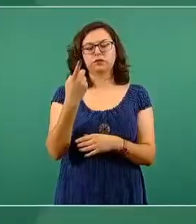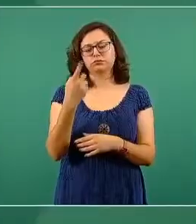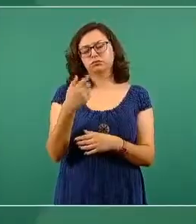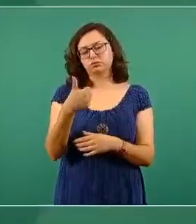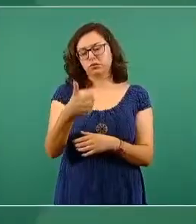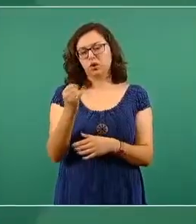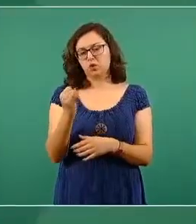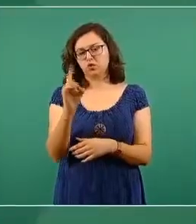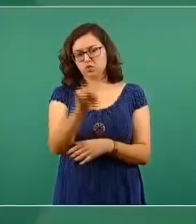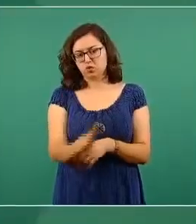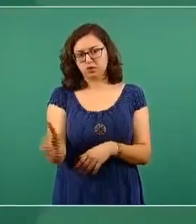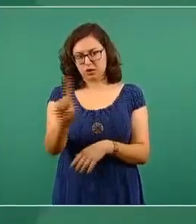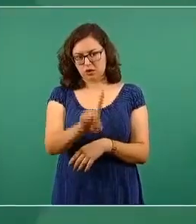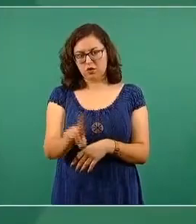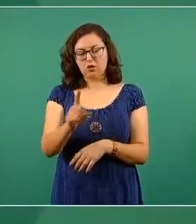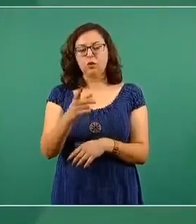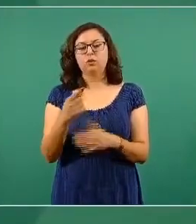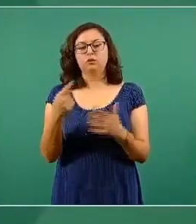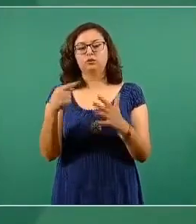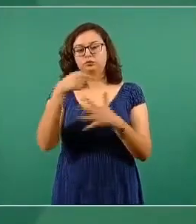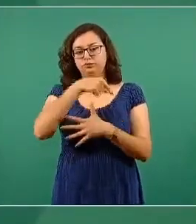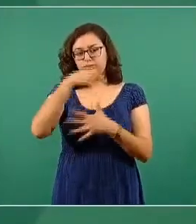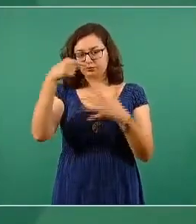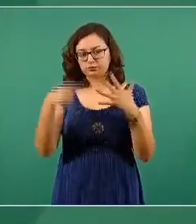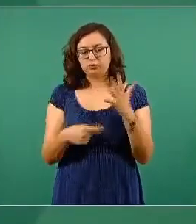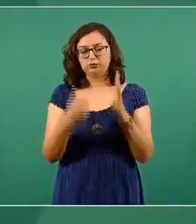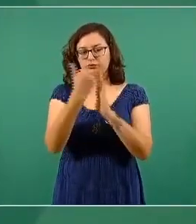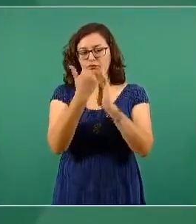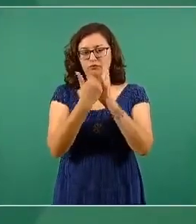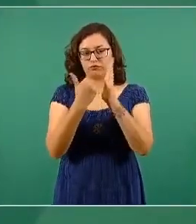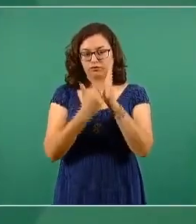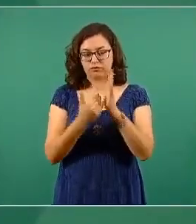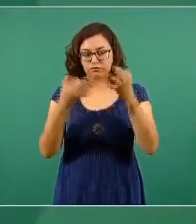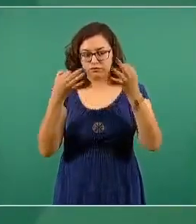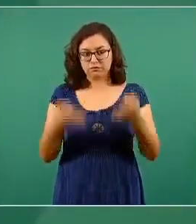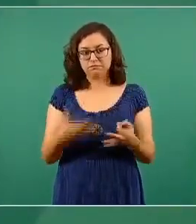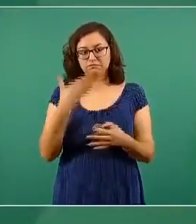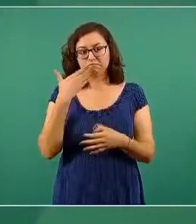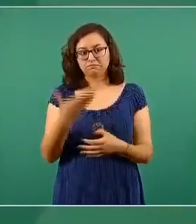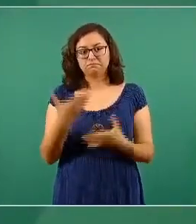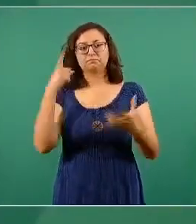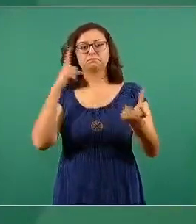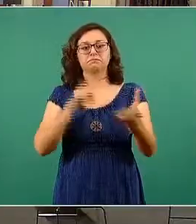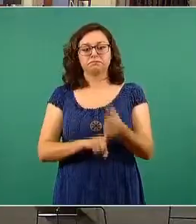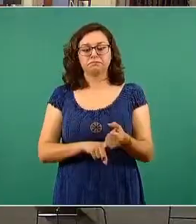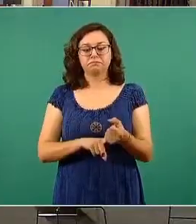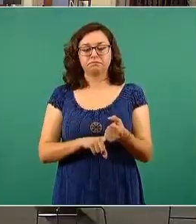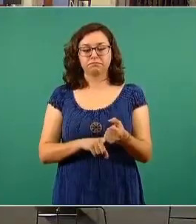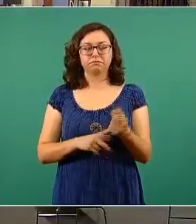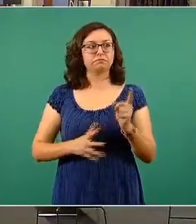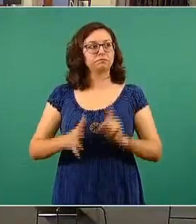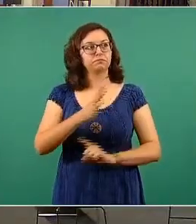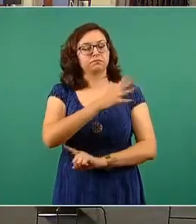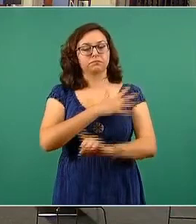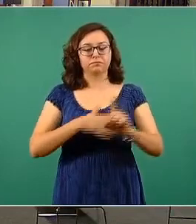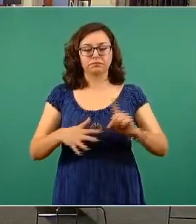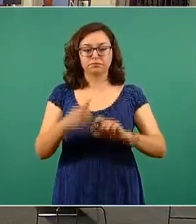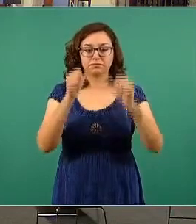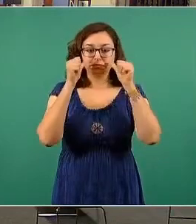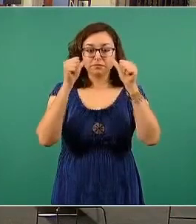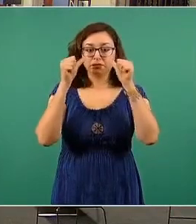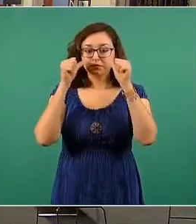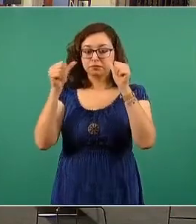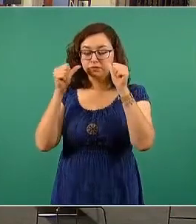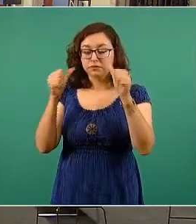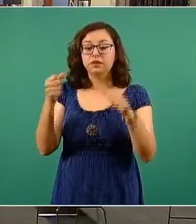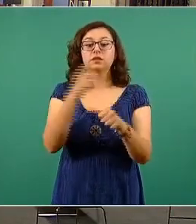que también integrará toda una serie de acciones que se van a llevar a cabo o al interior de los ambientes. Recordemos que